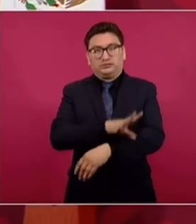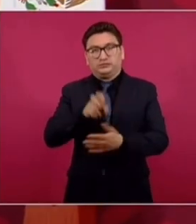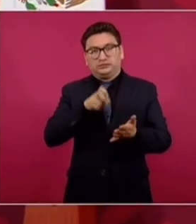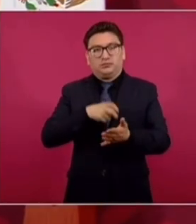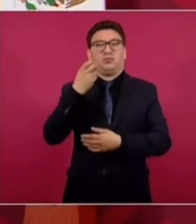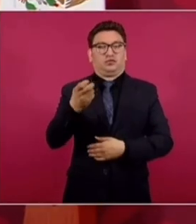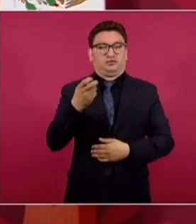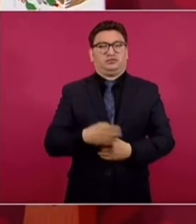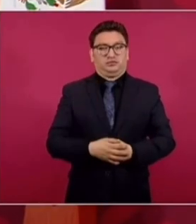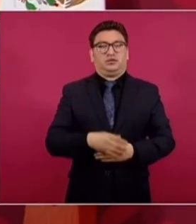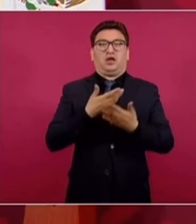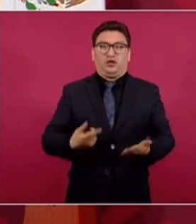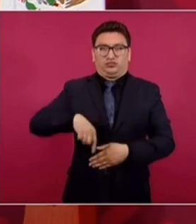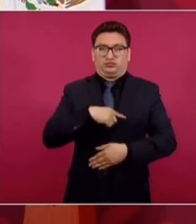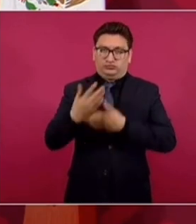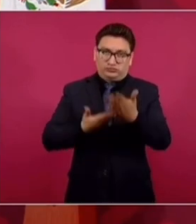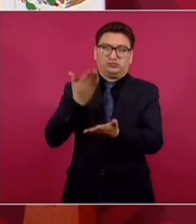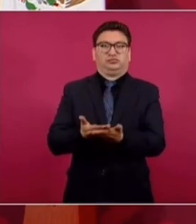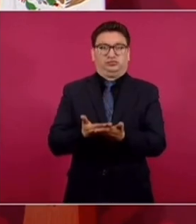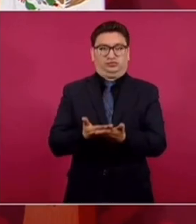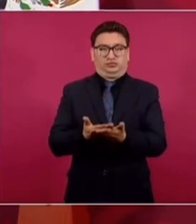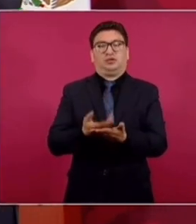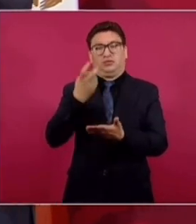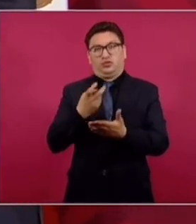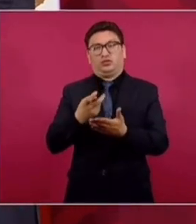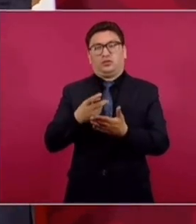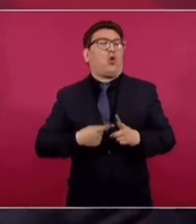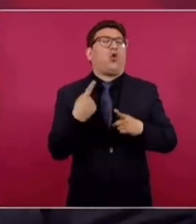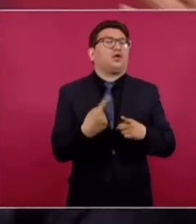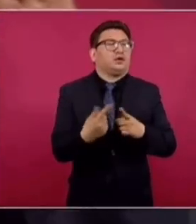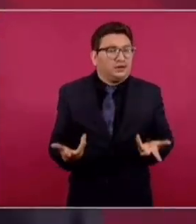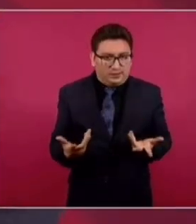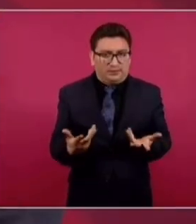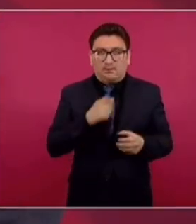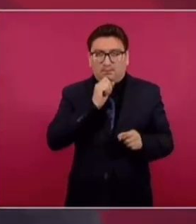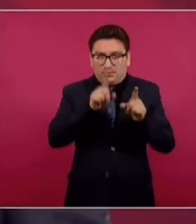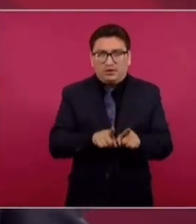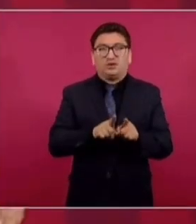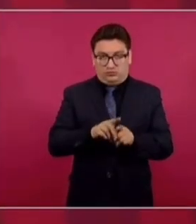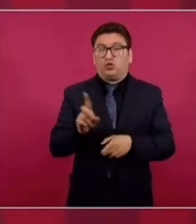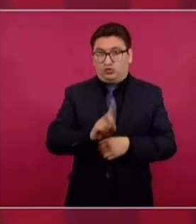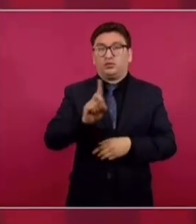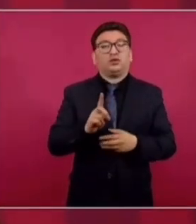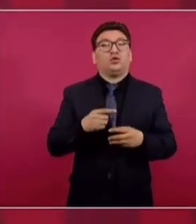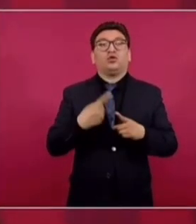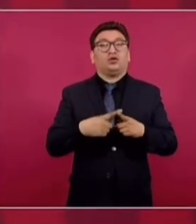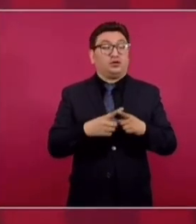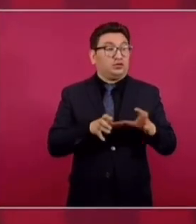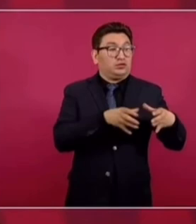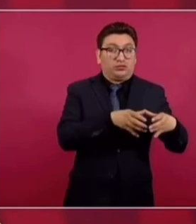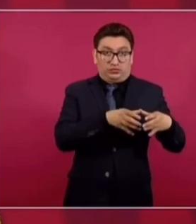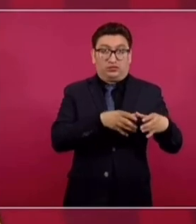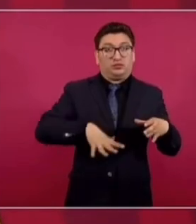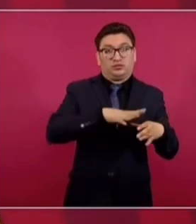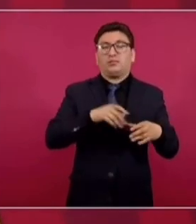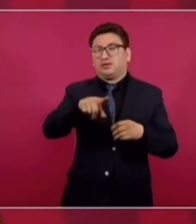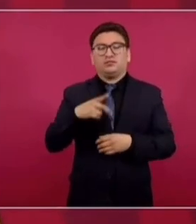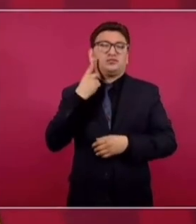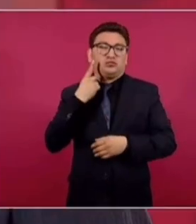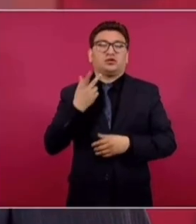energética que estamos presentando la iniciativa de reforma constitucional. Lo mismo el emplazamiento del domingo con los